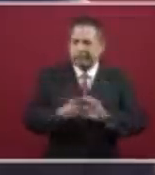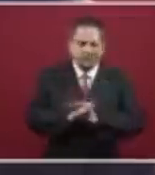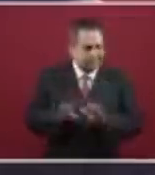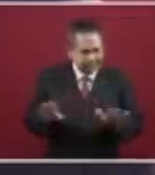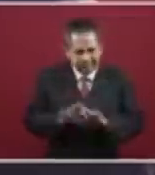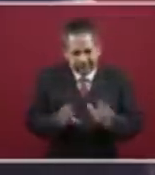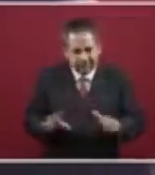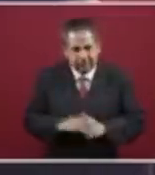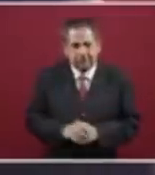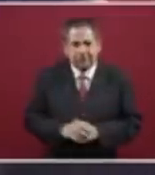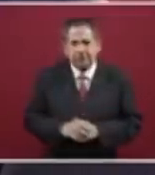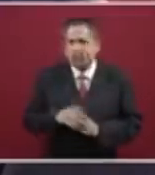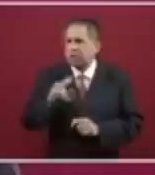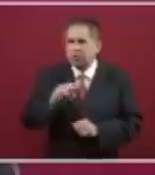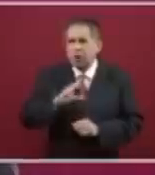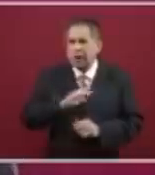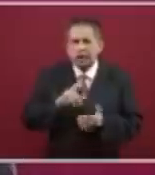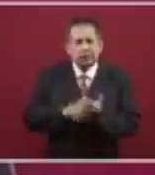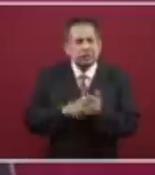y de que no haya